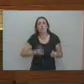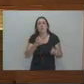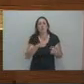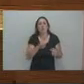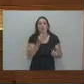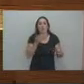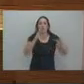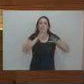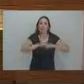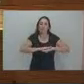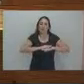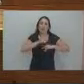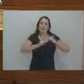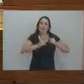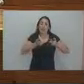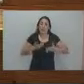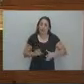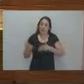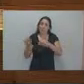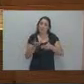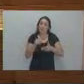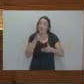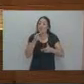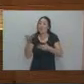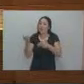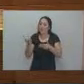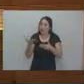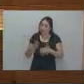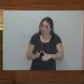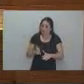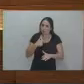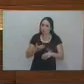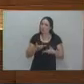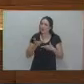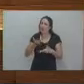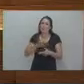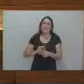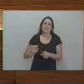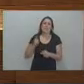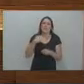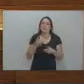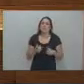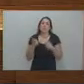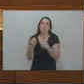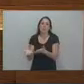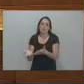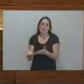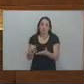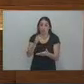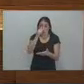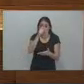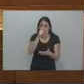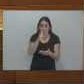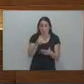estaba invitada su hija, y le dijo: hija, te voy a hacer el regalo más importante que podría hacerte. Así que este hombre, rodeado